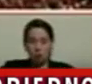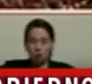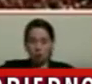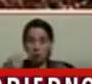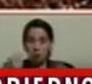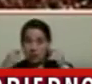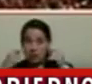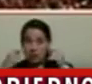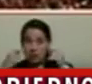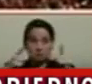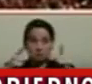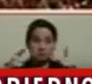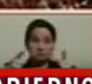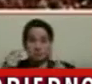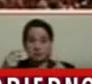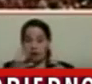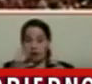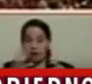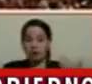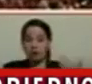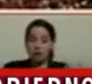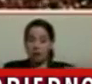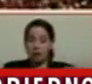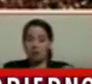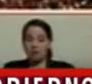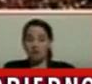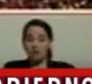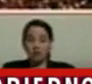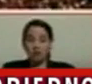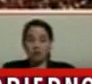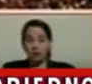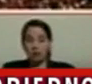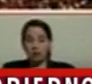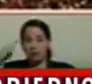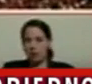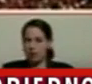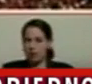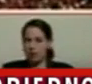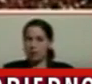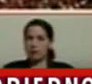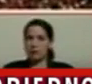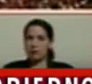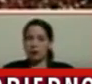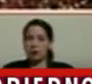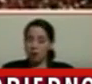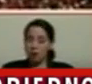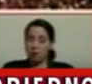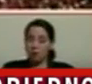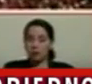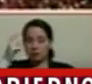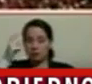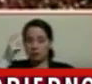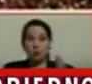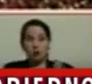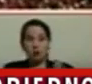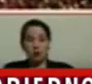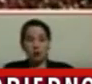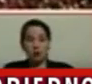conspiró, cómo conspiró, quién traicionó y cómo traicionó, para que el pueblo sepa quiénes son los